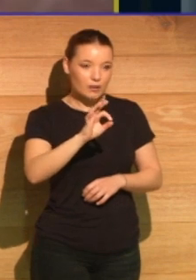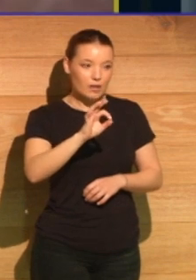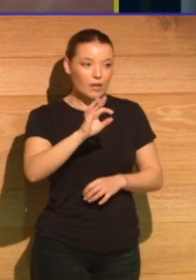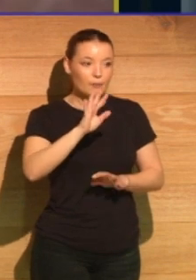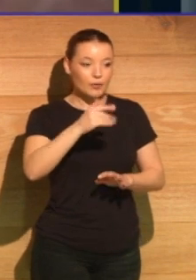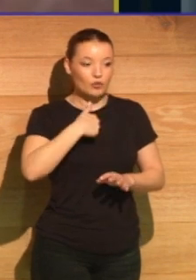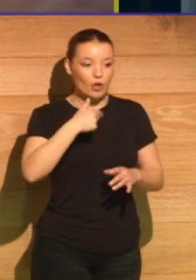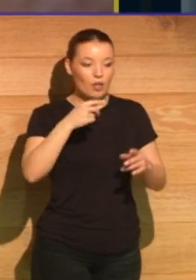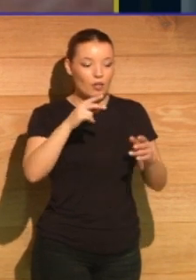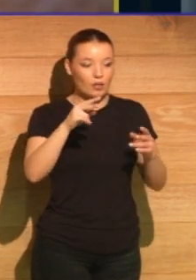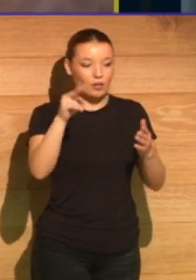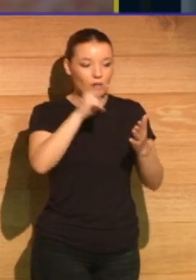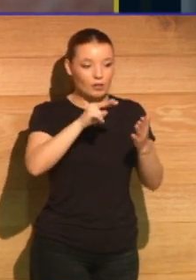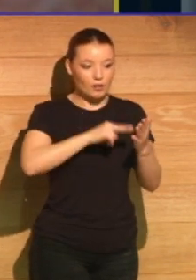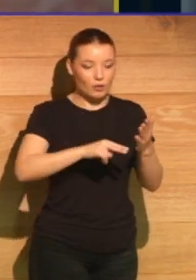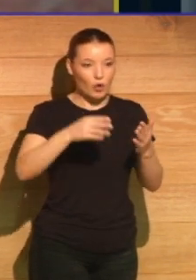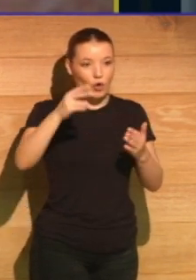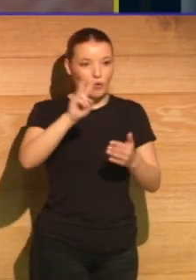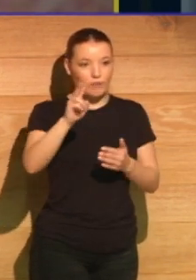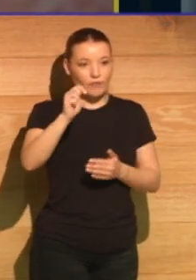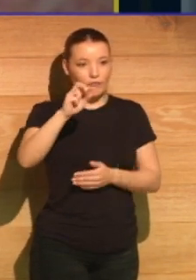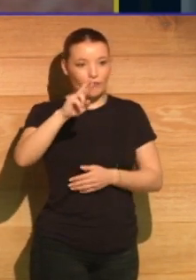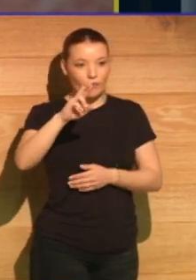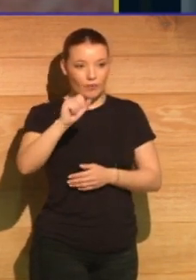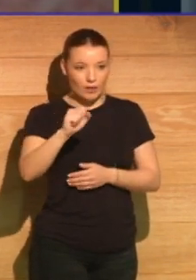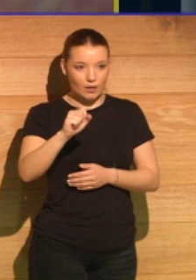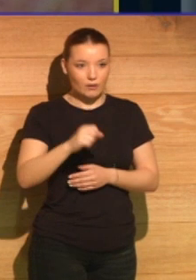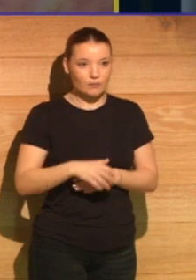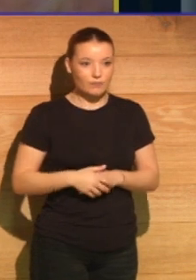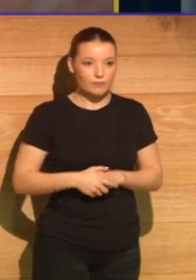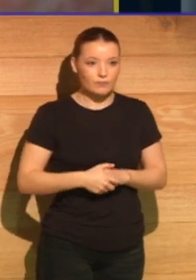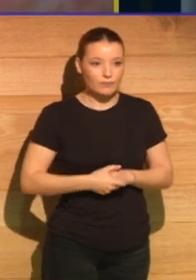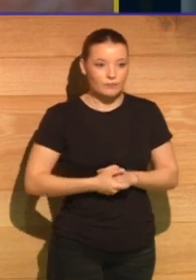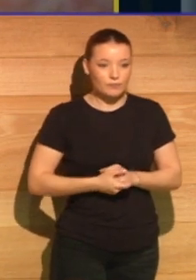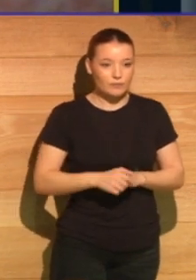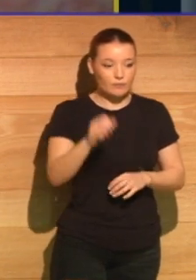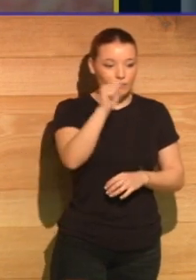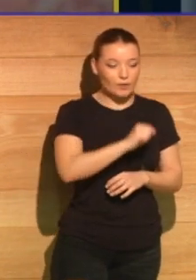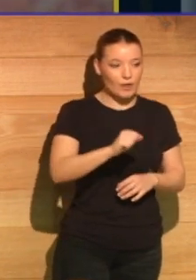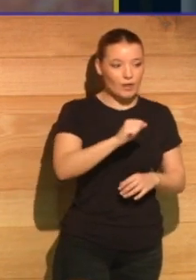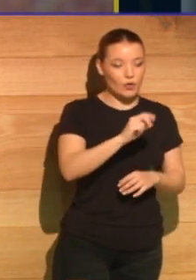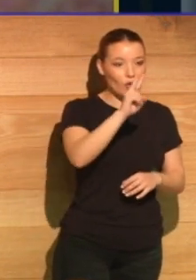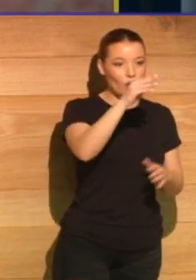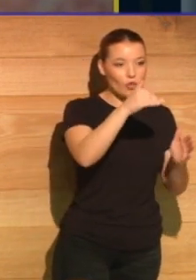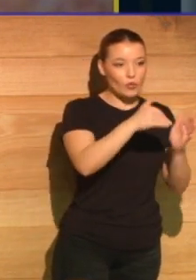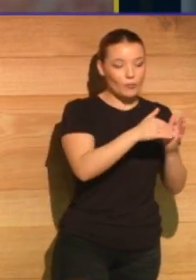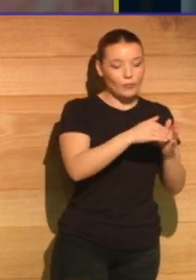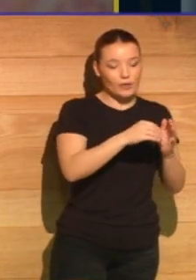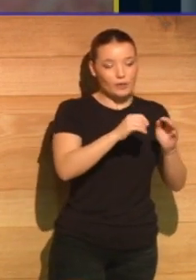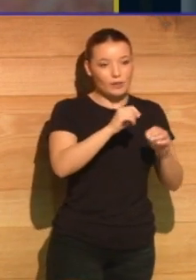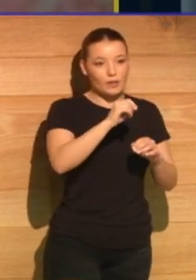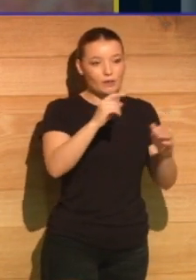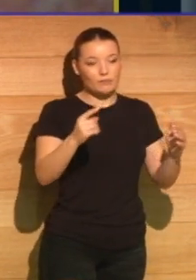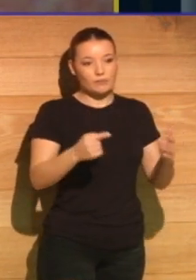Cooper Rubin, que fue una de las grandes astrónomas que murió en el 2016, que no llevó el premio Nobel, gracias a